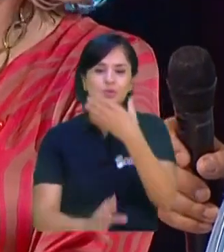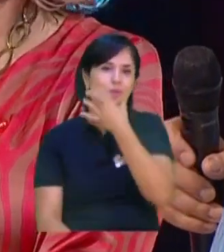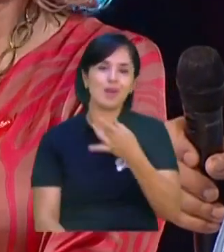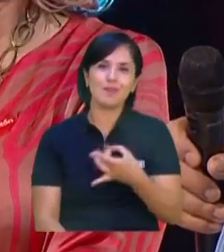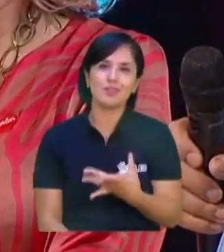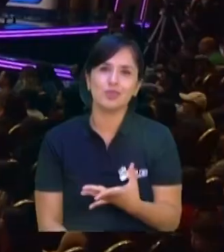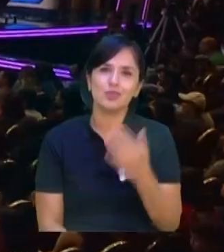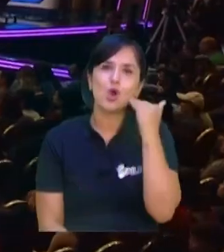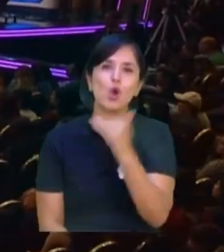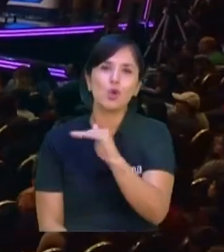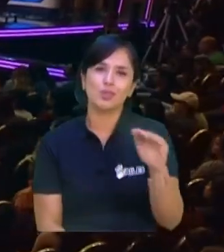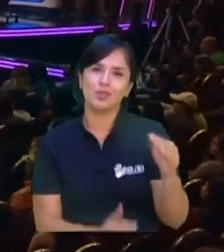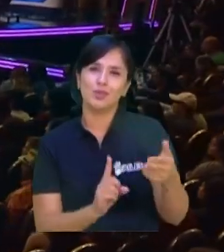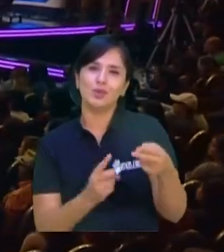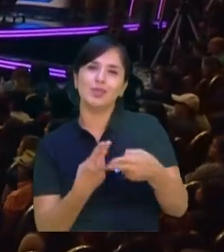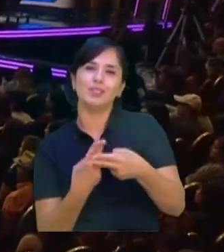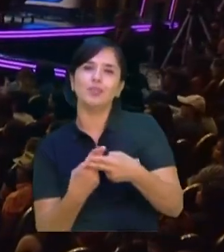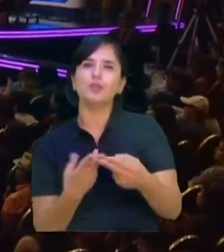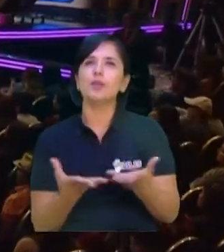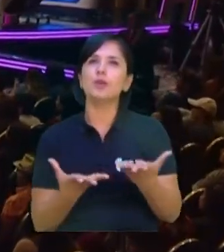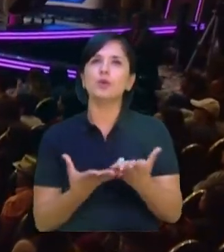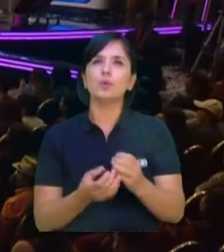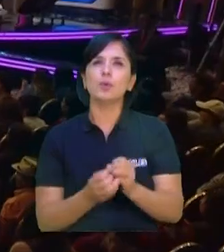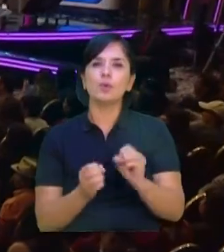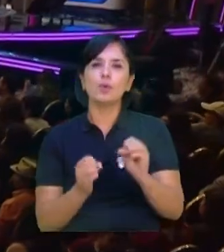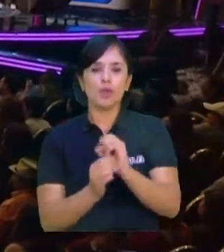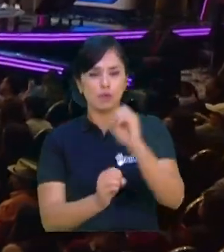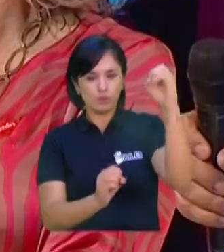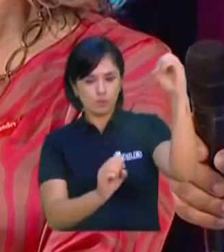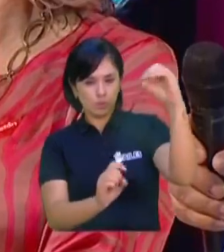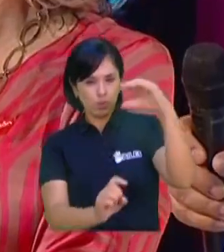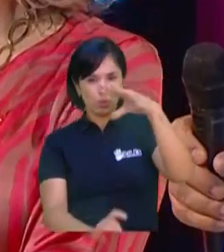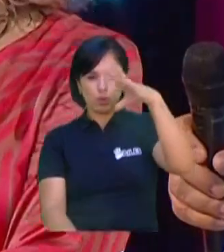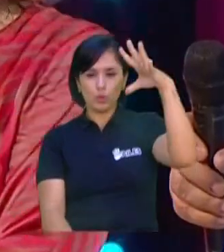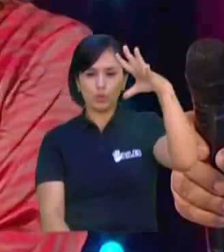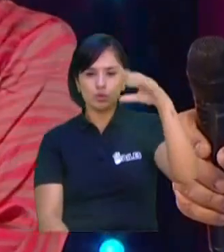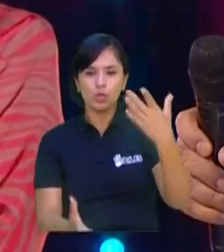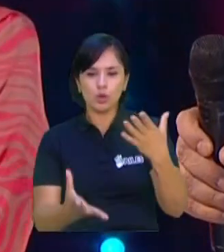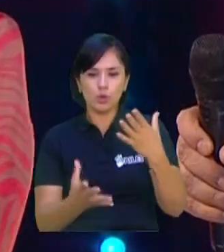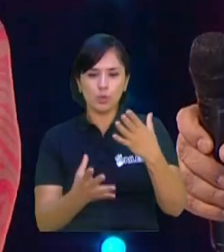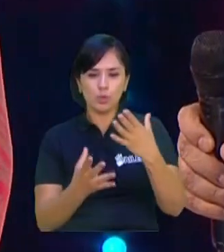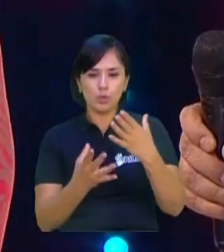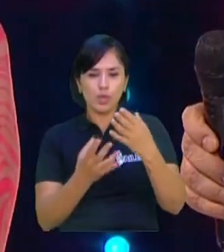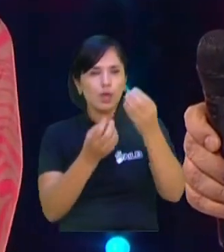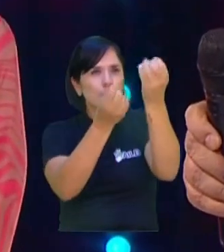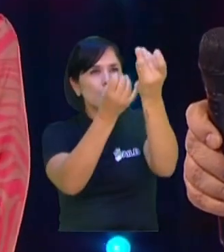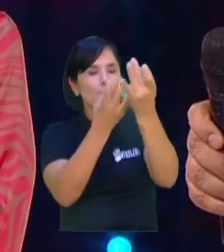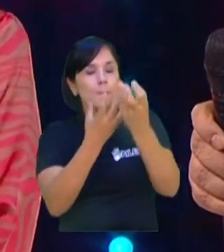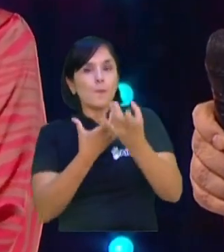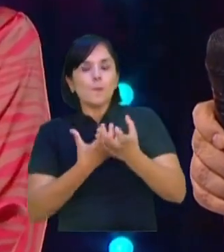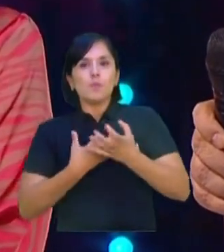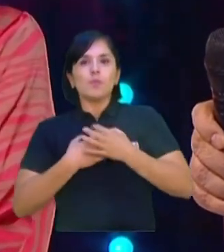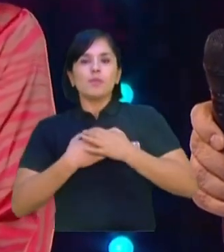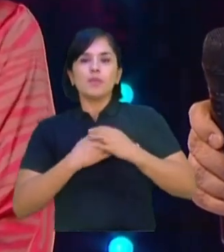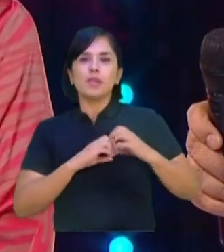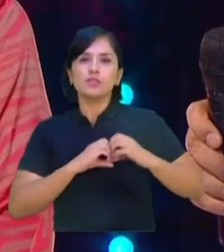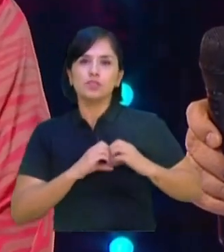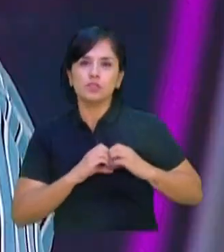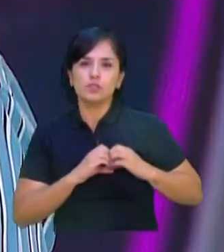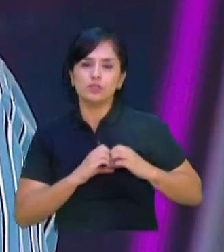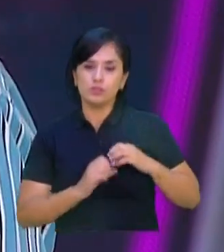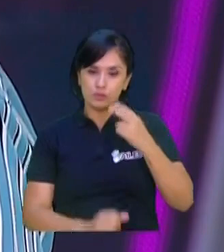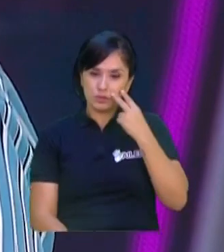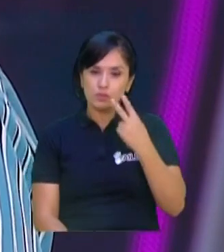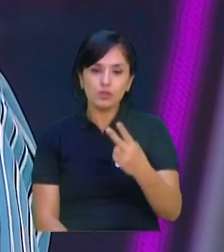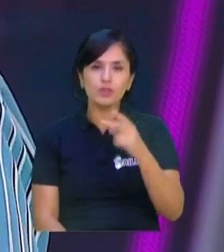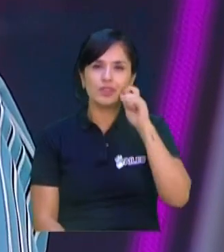luz, es como el amanecer, es como una inspiración. Y yo vi, Mario, ahí, lo que significa la Teletón para los niños